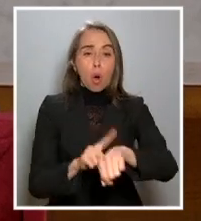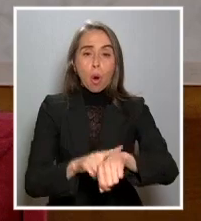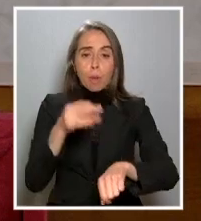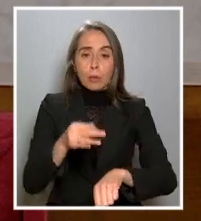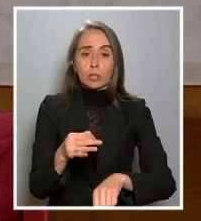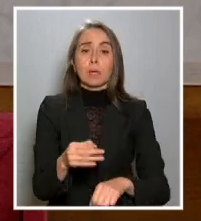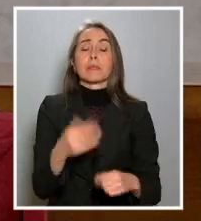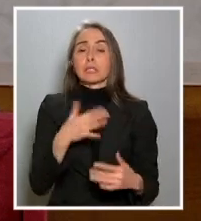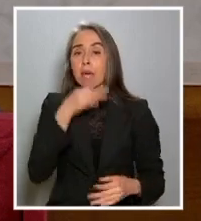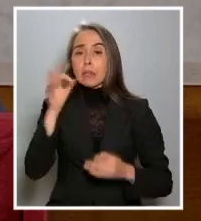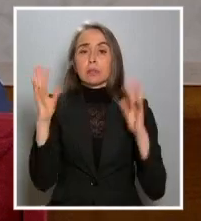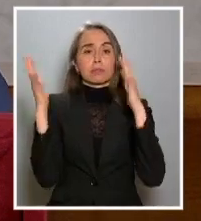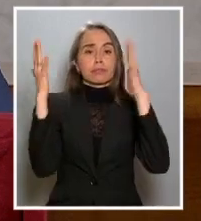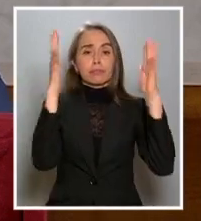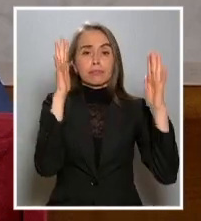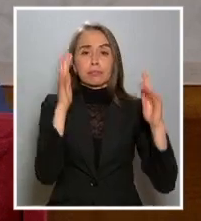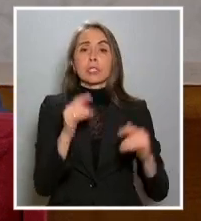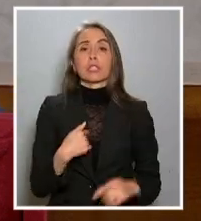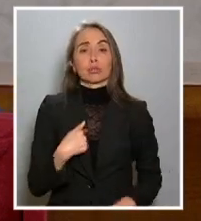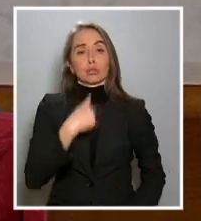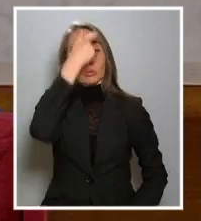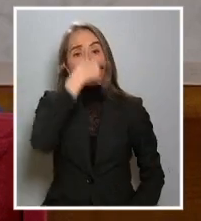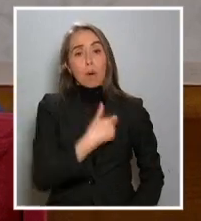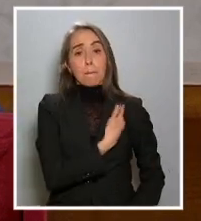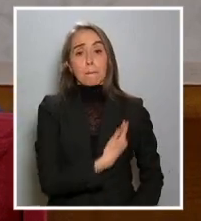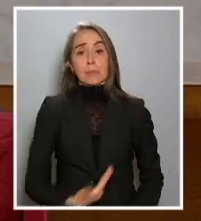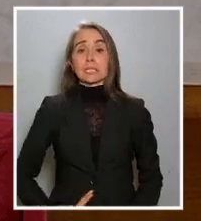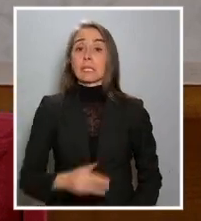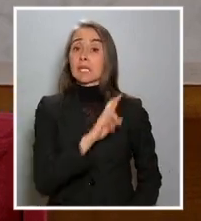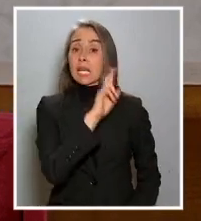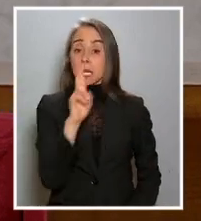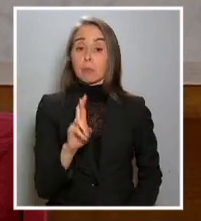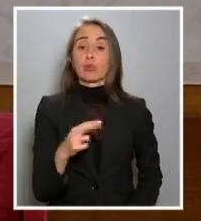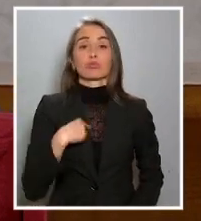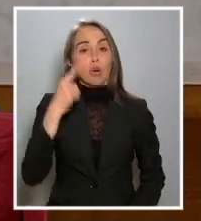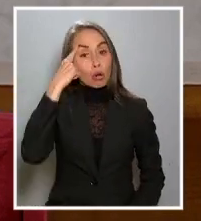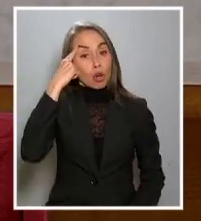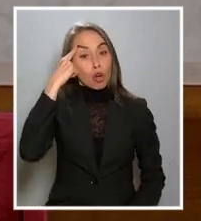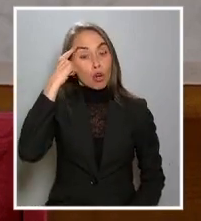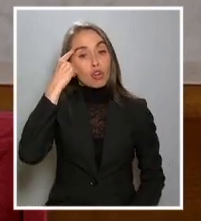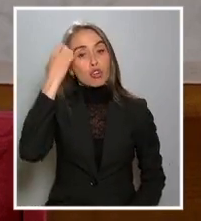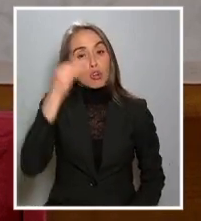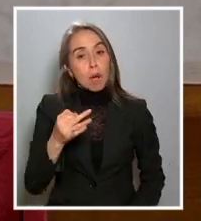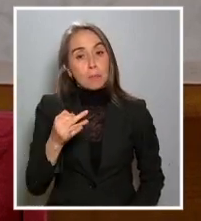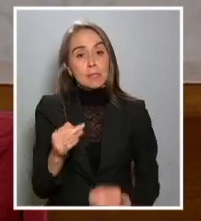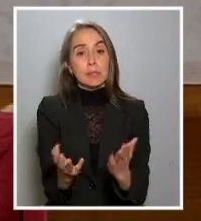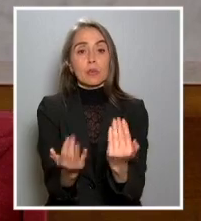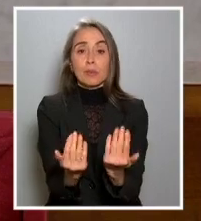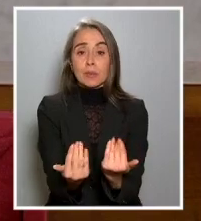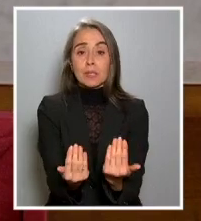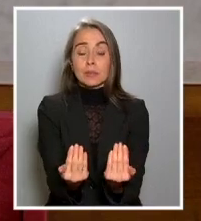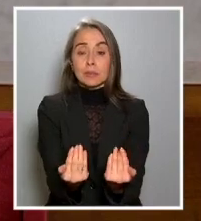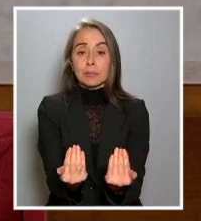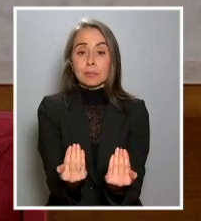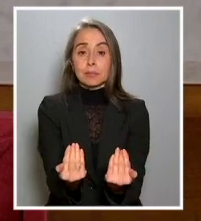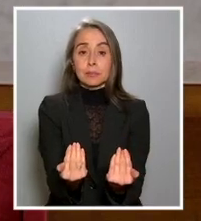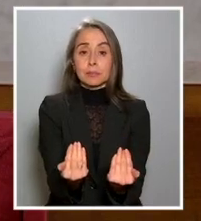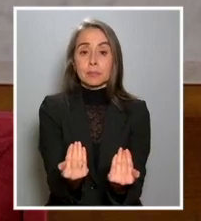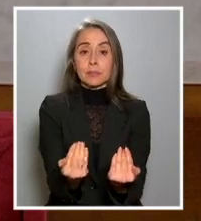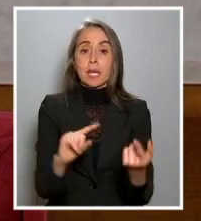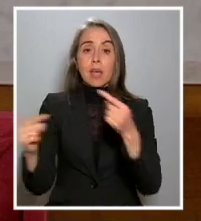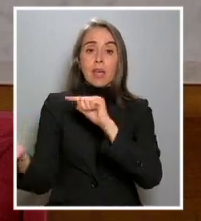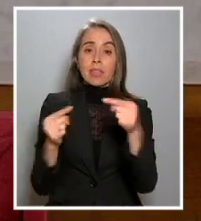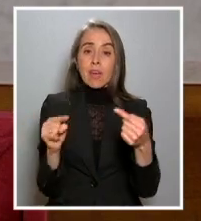Pero dicho esto, como presidente de la República, estoy convencido de la necesidad de dar un